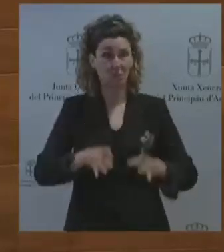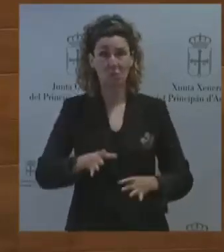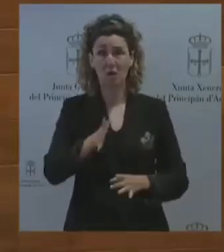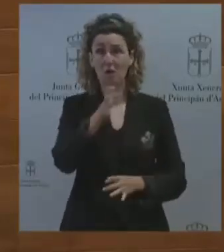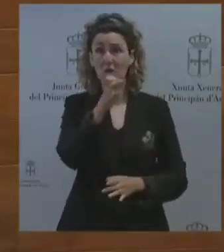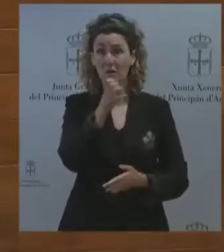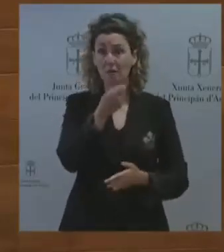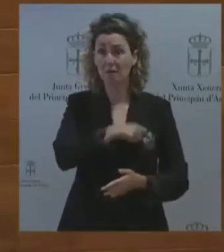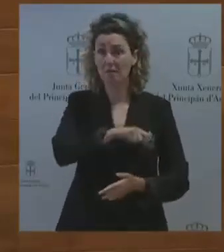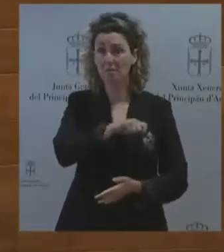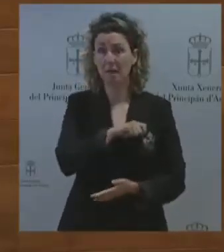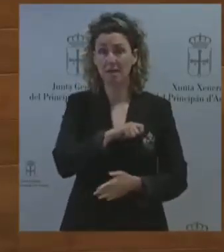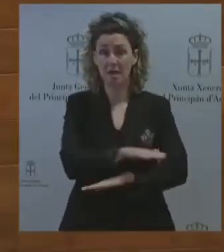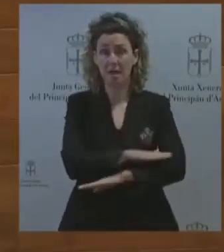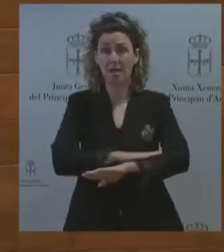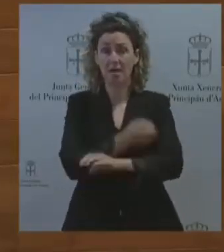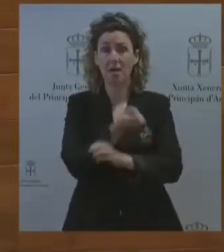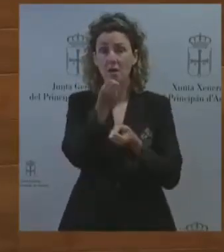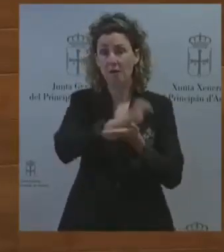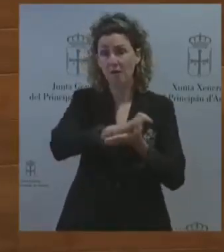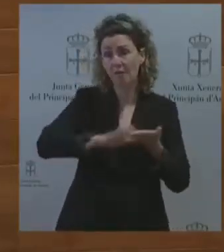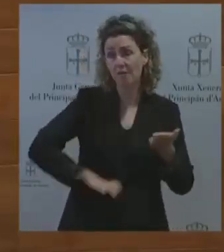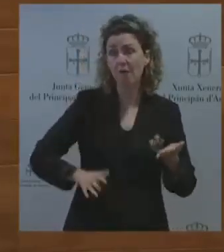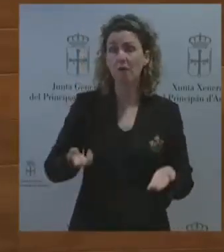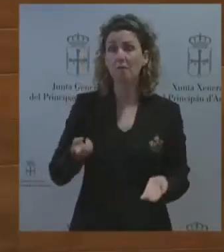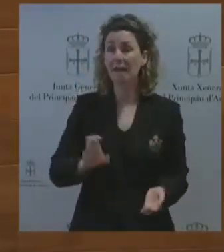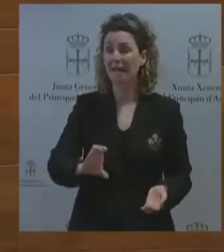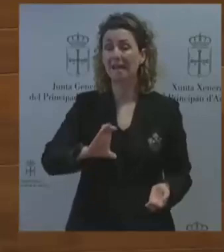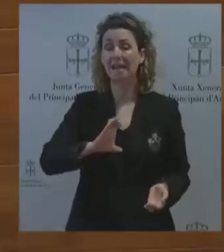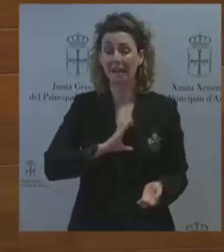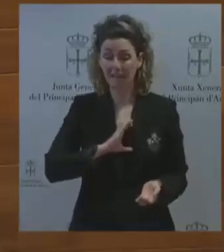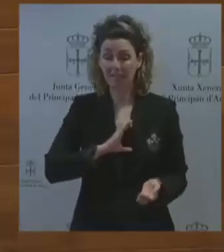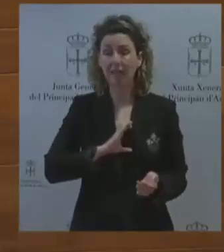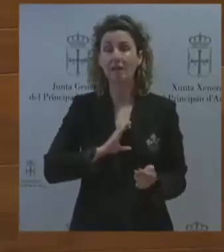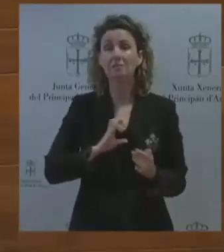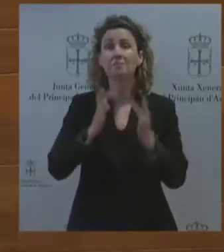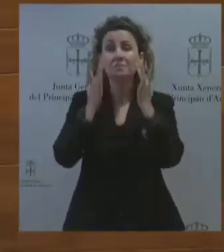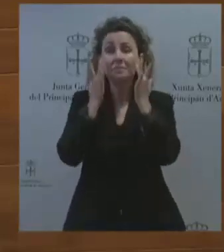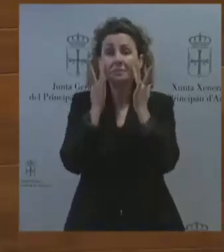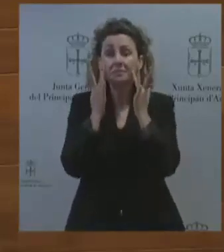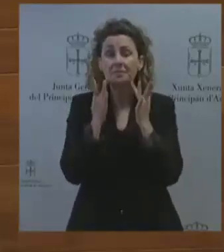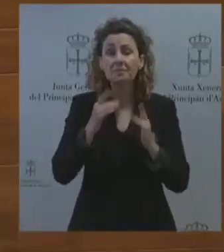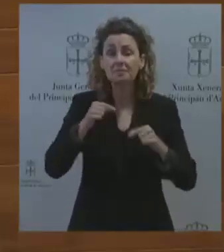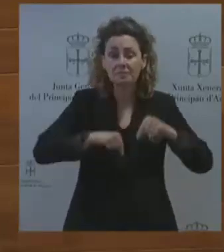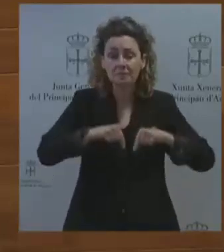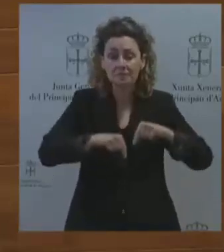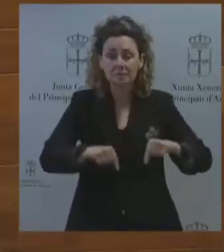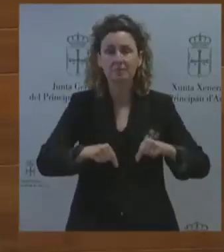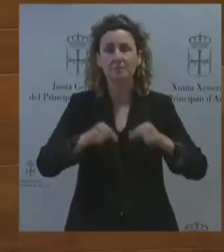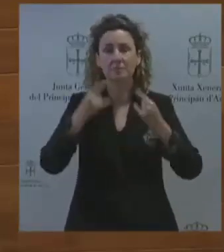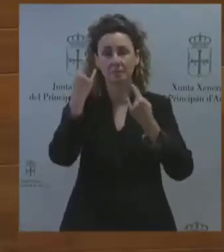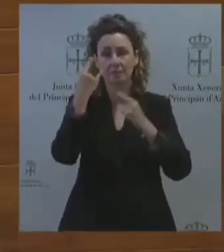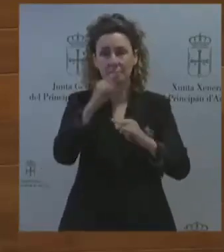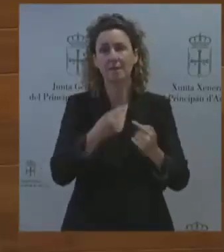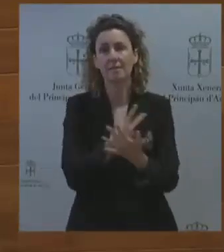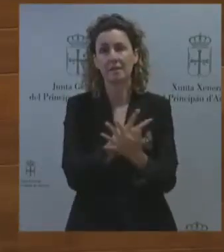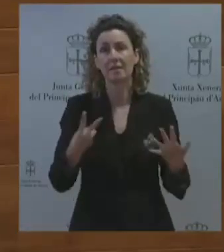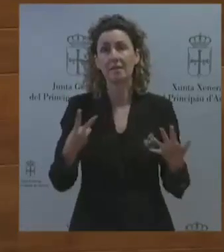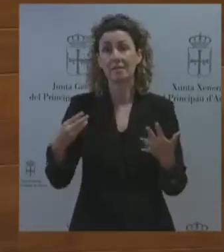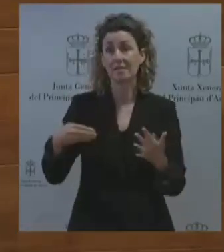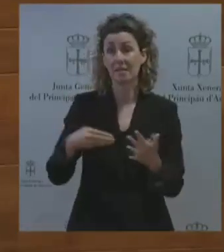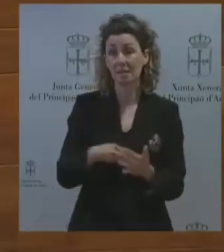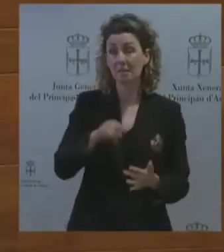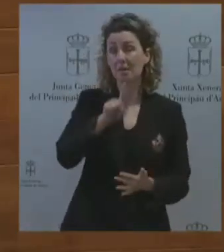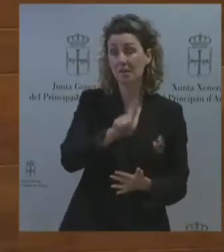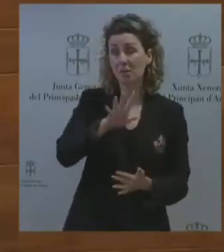neta por ganadería y plantación en el Principado en 17.155 euros al año, muy por debajo de la española.